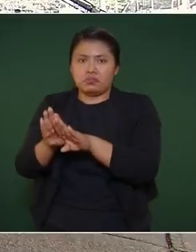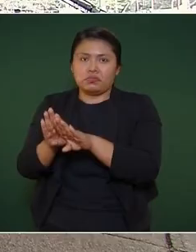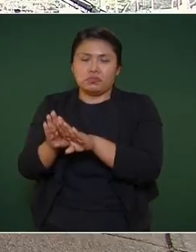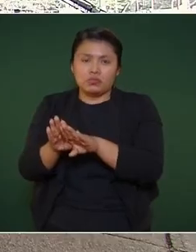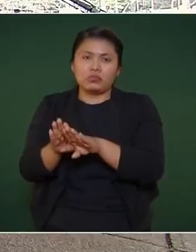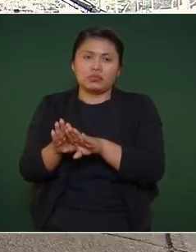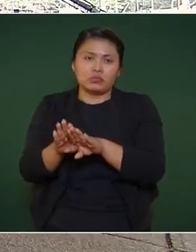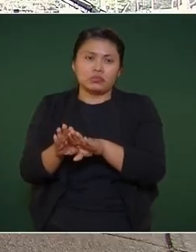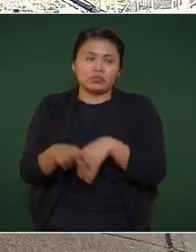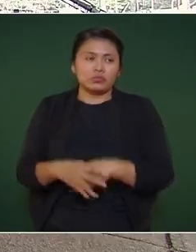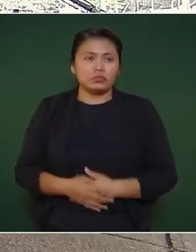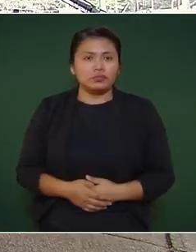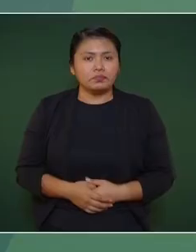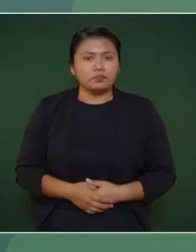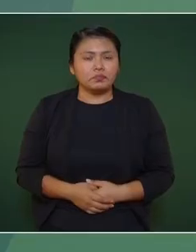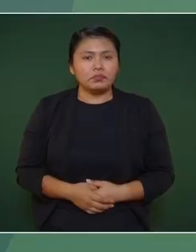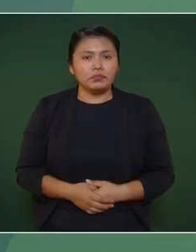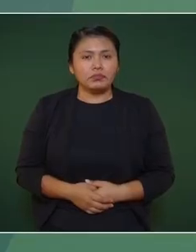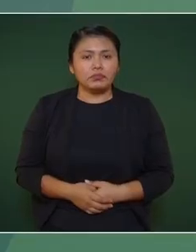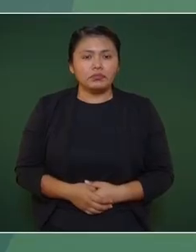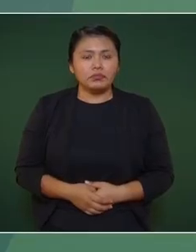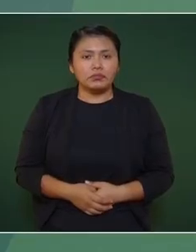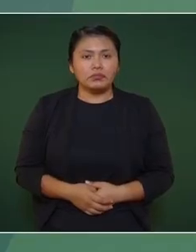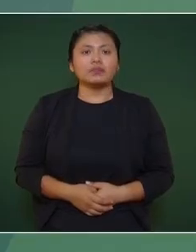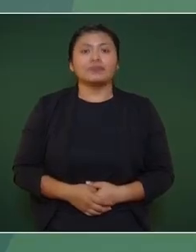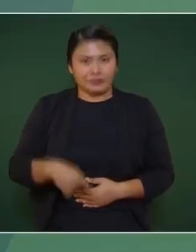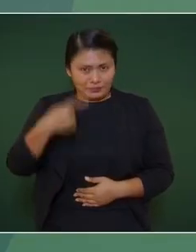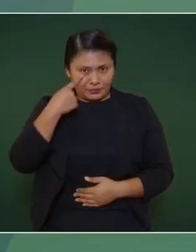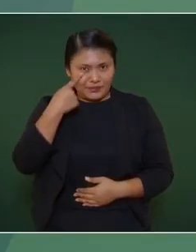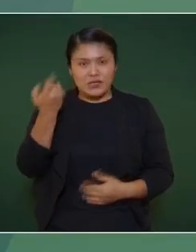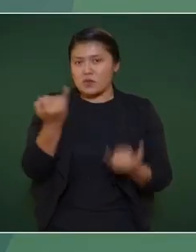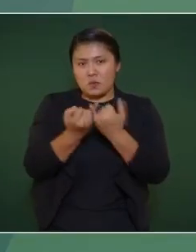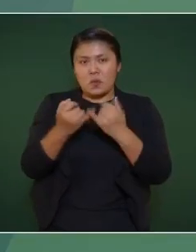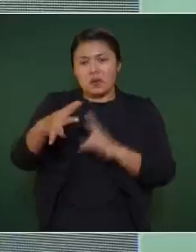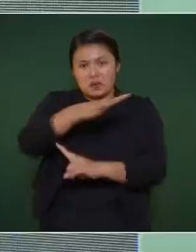Lo segundo que hicimos en educación, las becas.